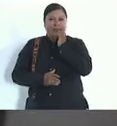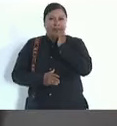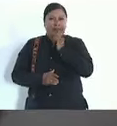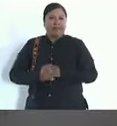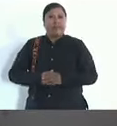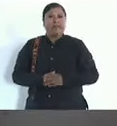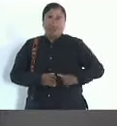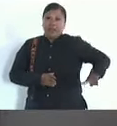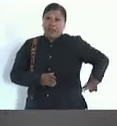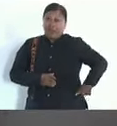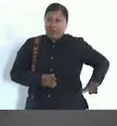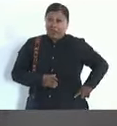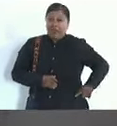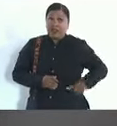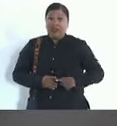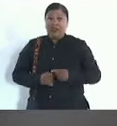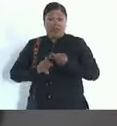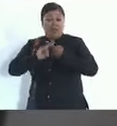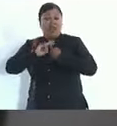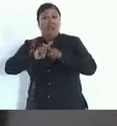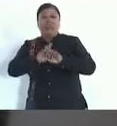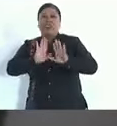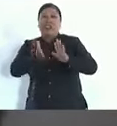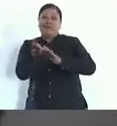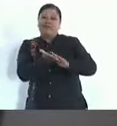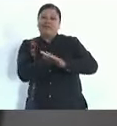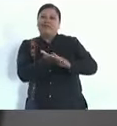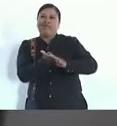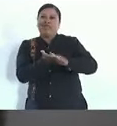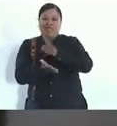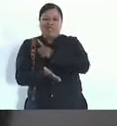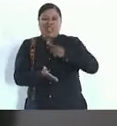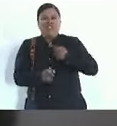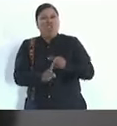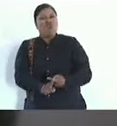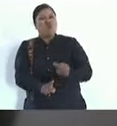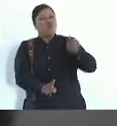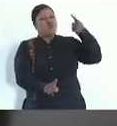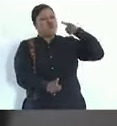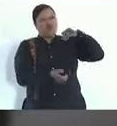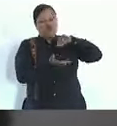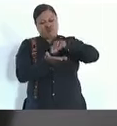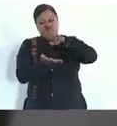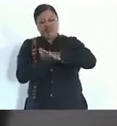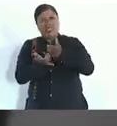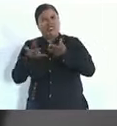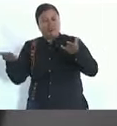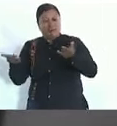gobierno se empezó a pagar esa deuda histórica y hoy el